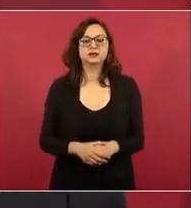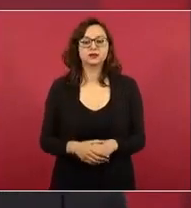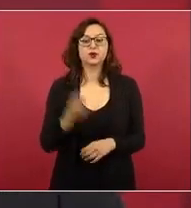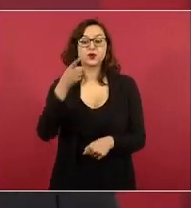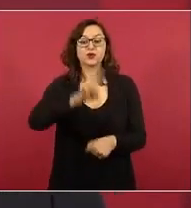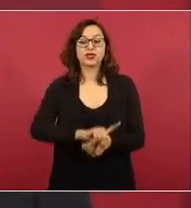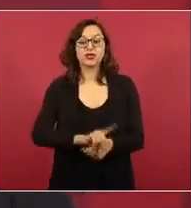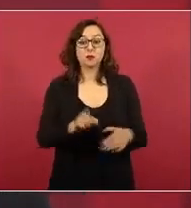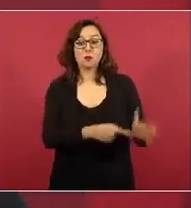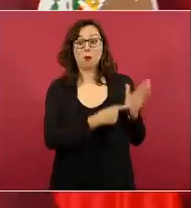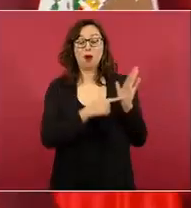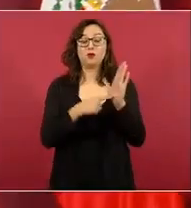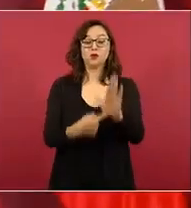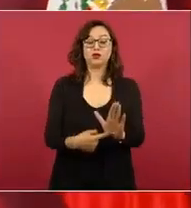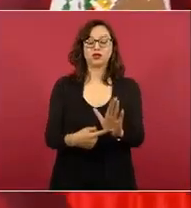de periodistas